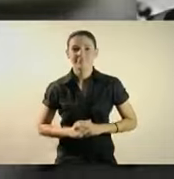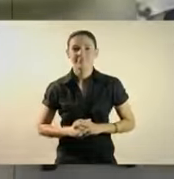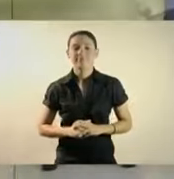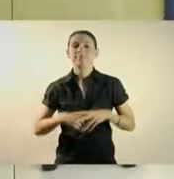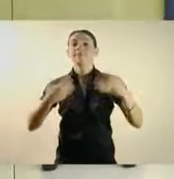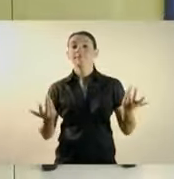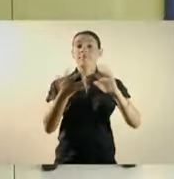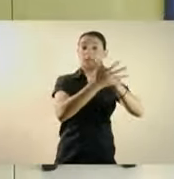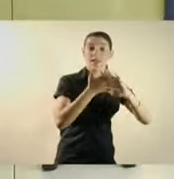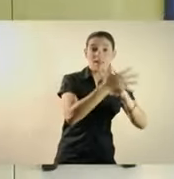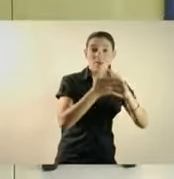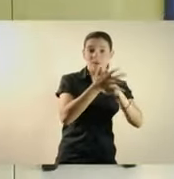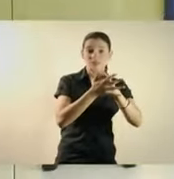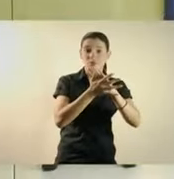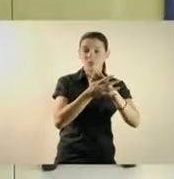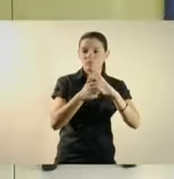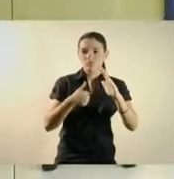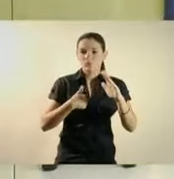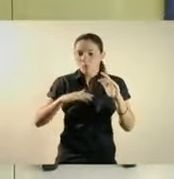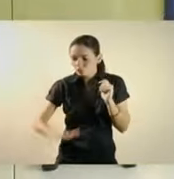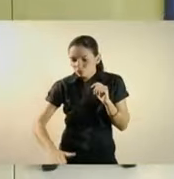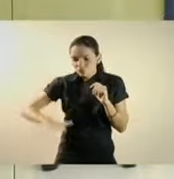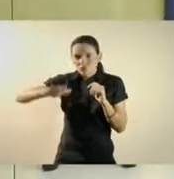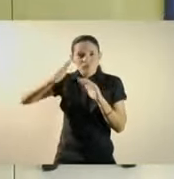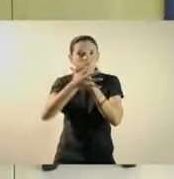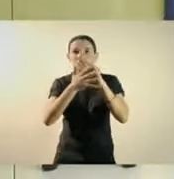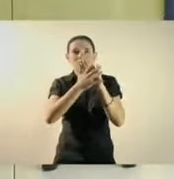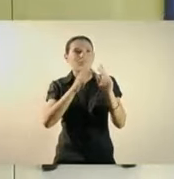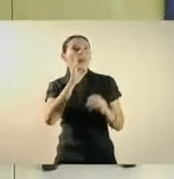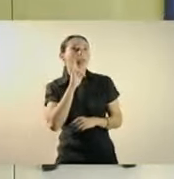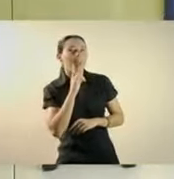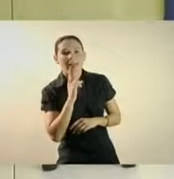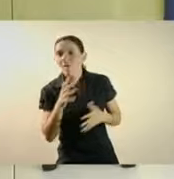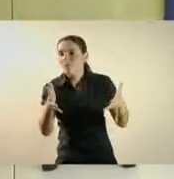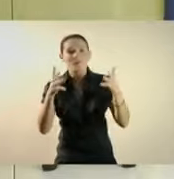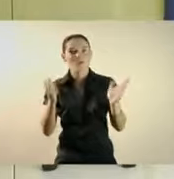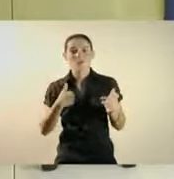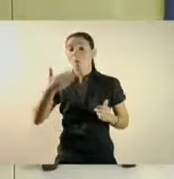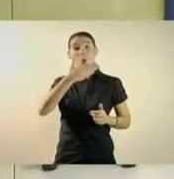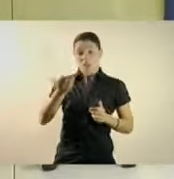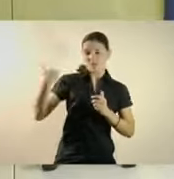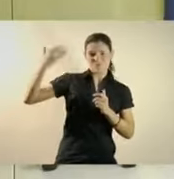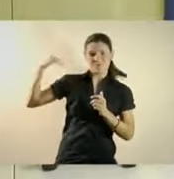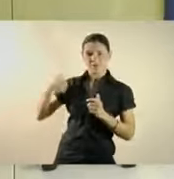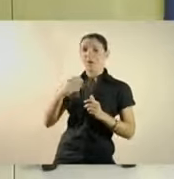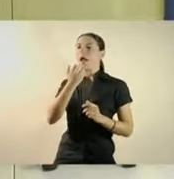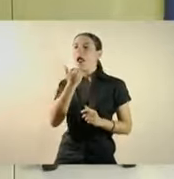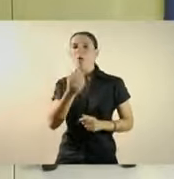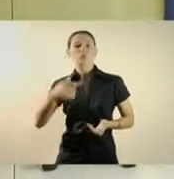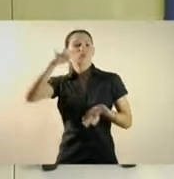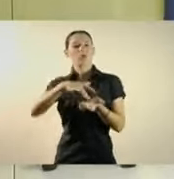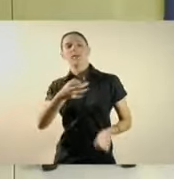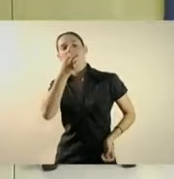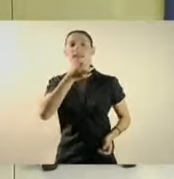Lo de la lengua de signos es algo que tengo desde que era pequeñita. Siempre me ha llamado la atención. De hecho, en el colegio cuando explicaba algún tema